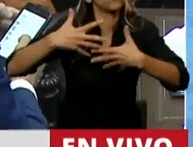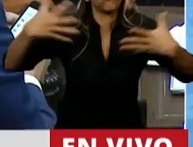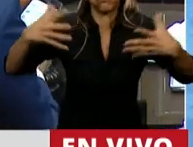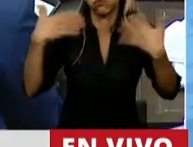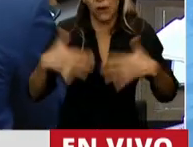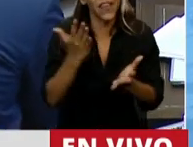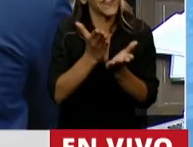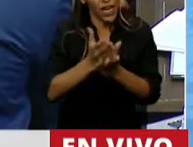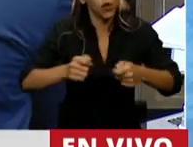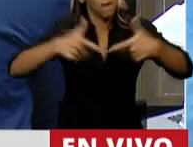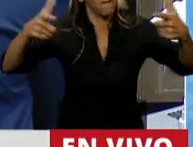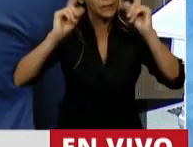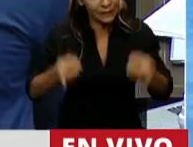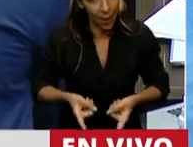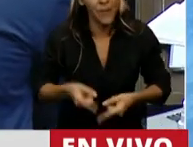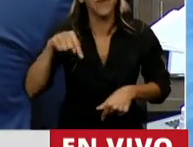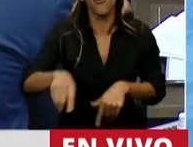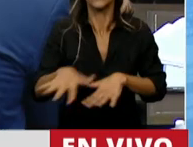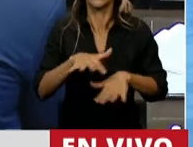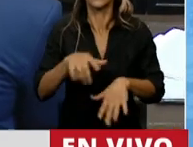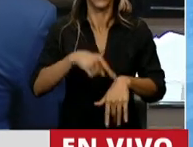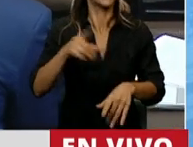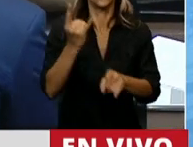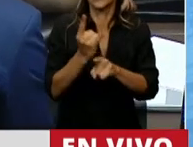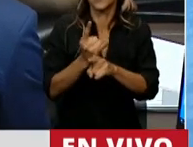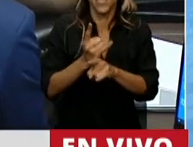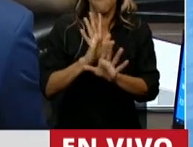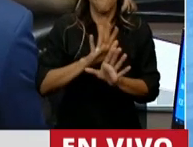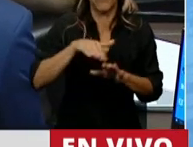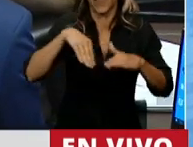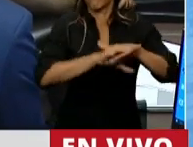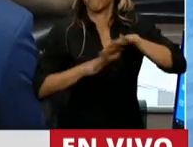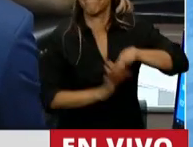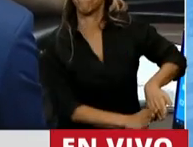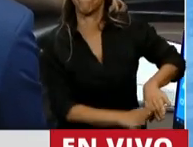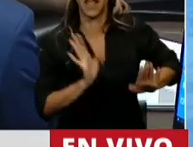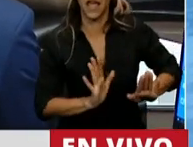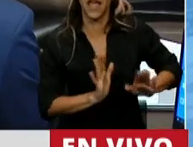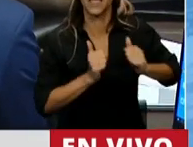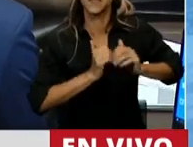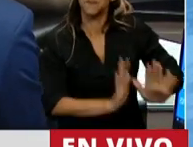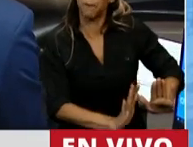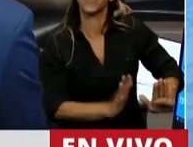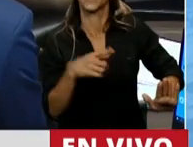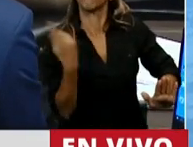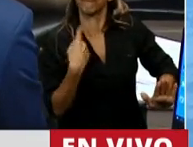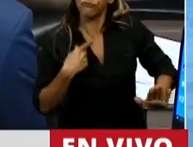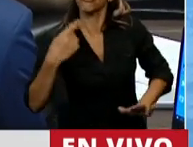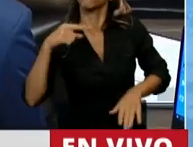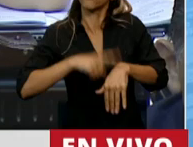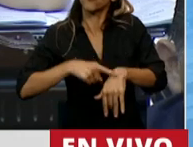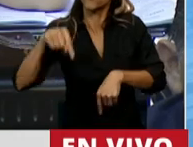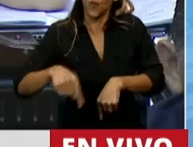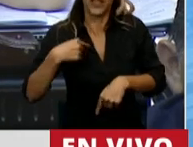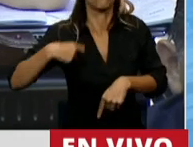derecho también, pero en esta ocasión, por ejemplo, ha quedado por detrás. Es el momento de que la legislación salde esa deuda que tiene